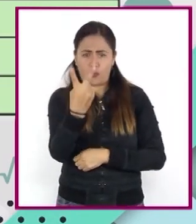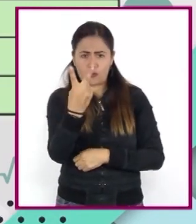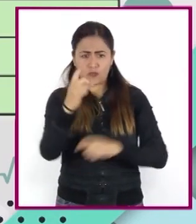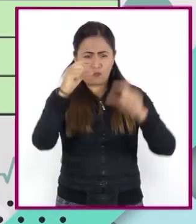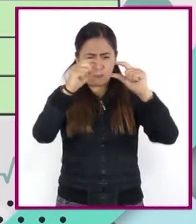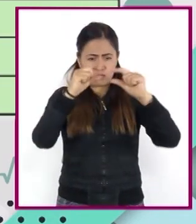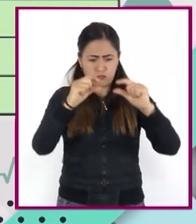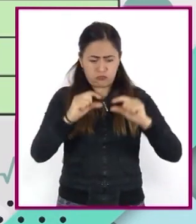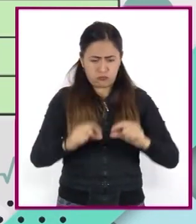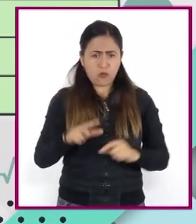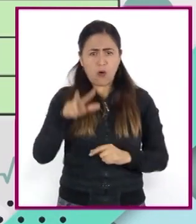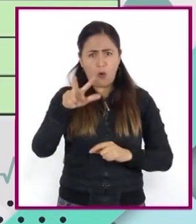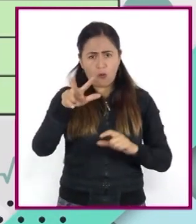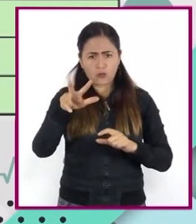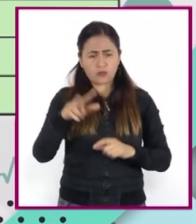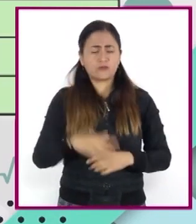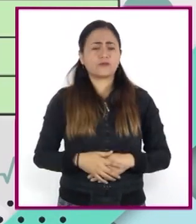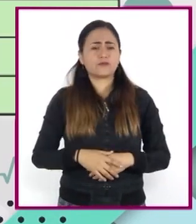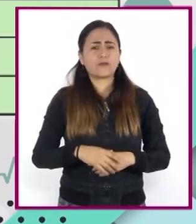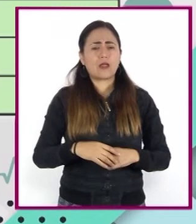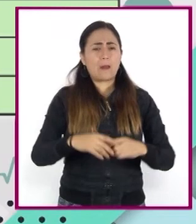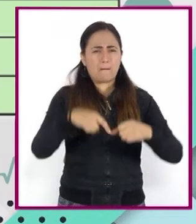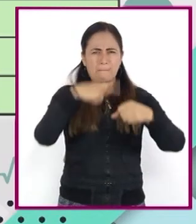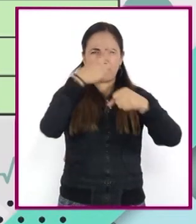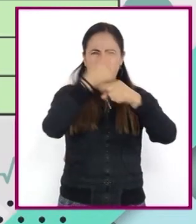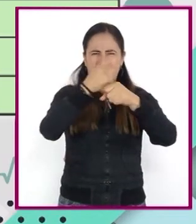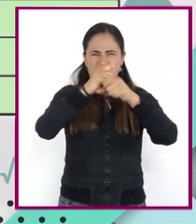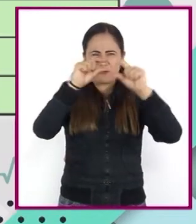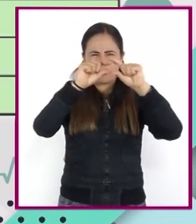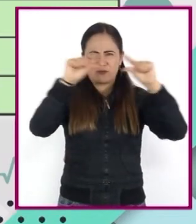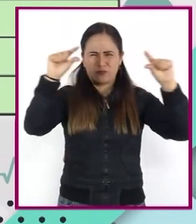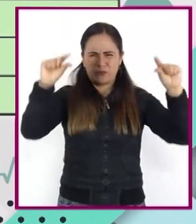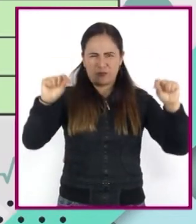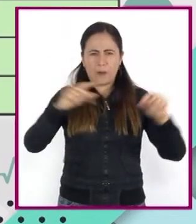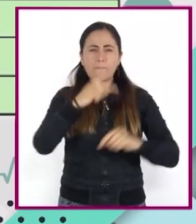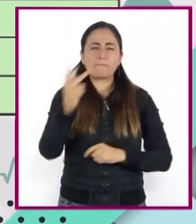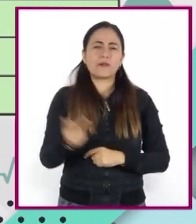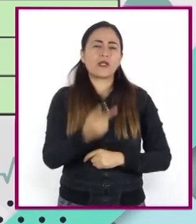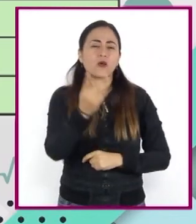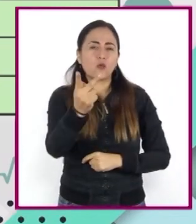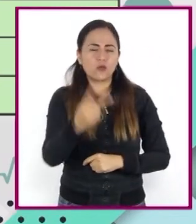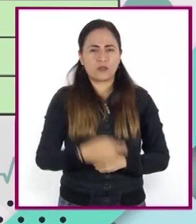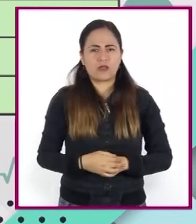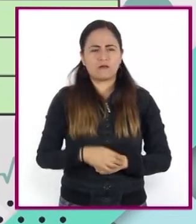renglones. En el primer renglón está escrita la pregunta: ¿cuál de los